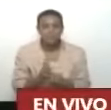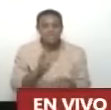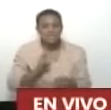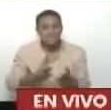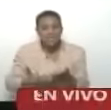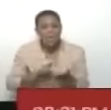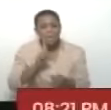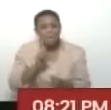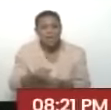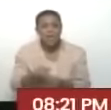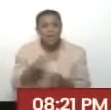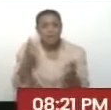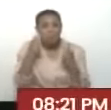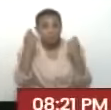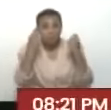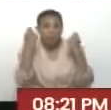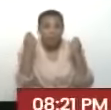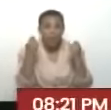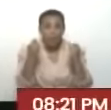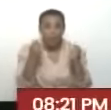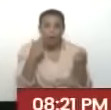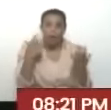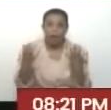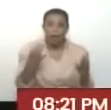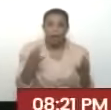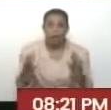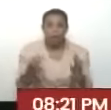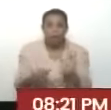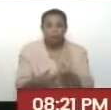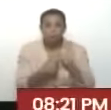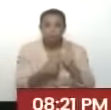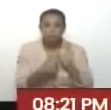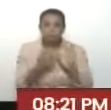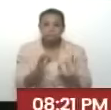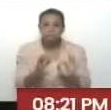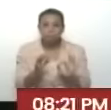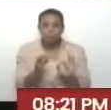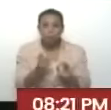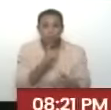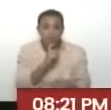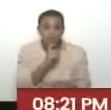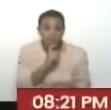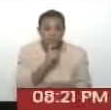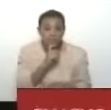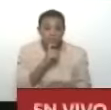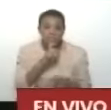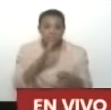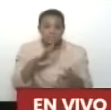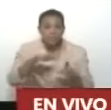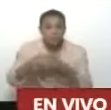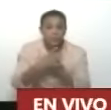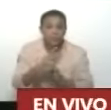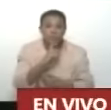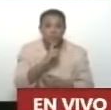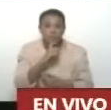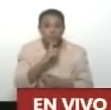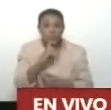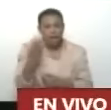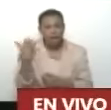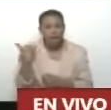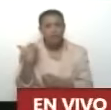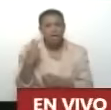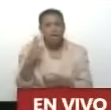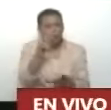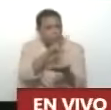Además de que fue una campaña que debió sortear obstáculos de lo que hoy estaba